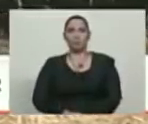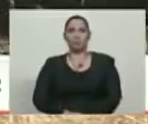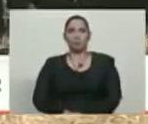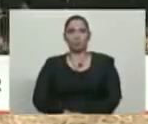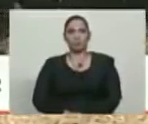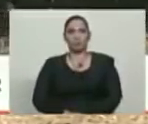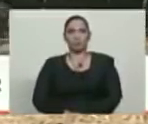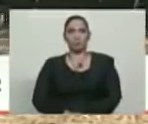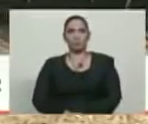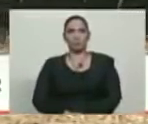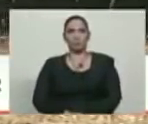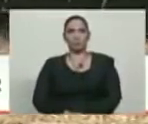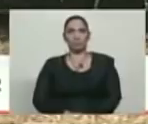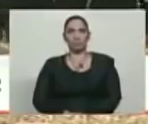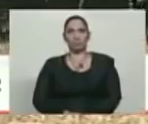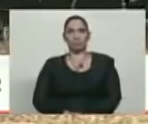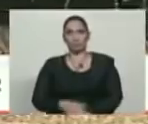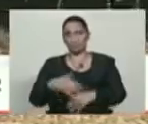Ya el ejército,